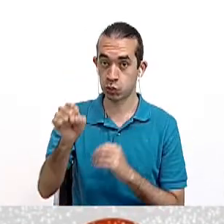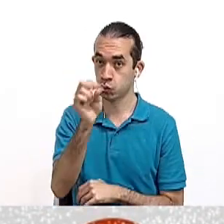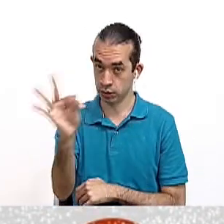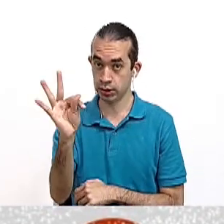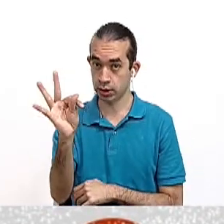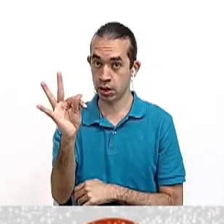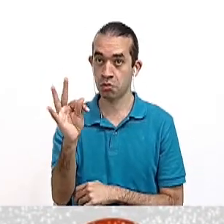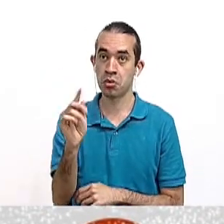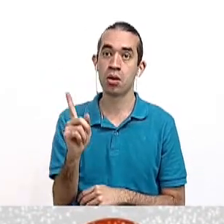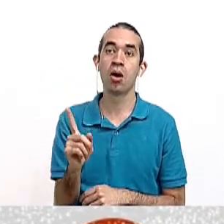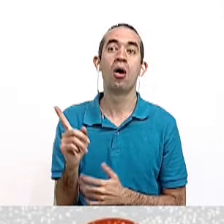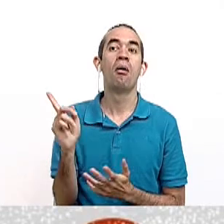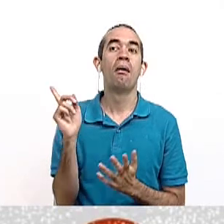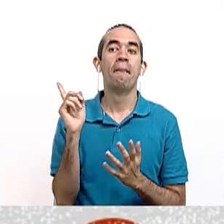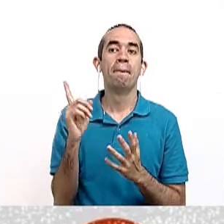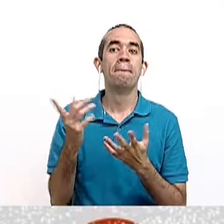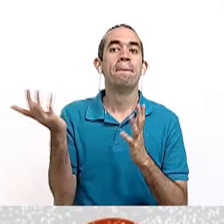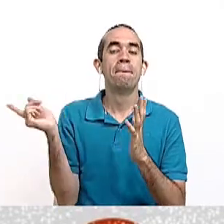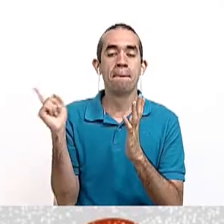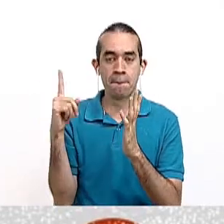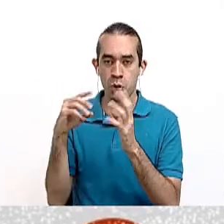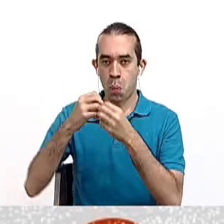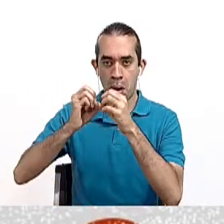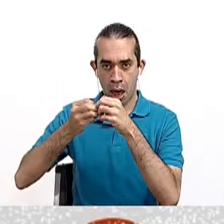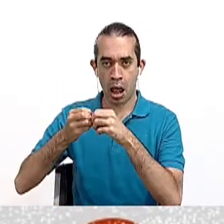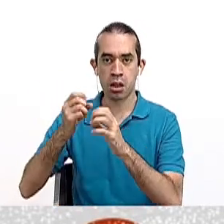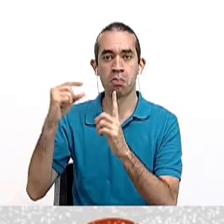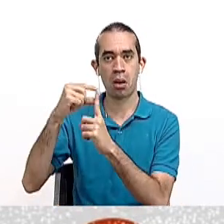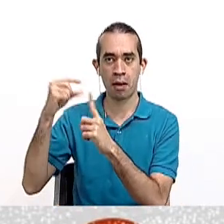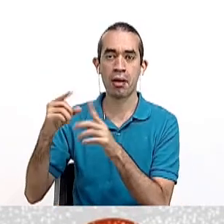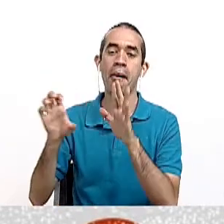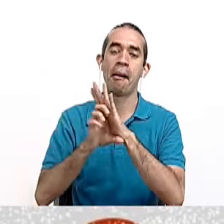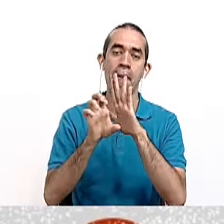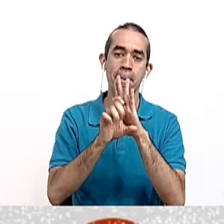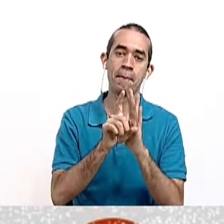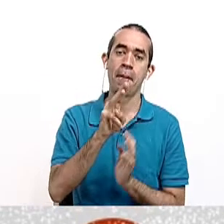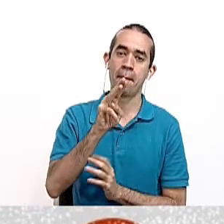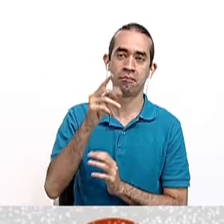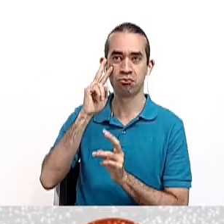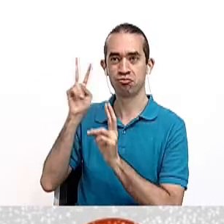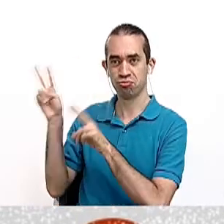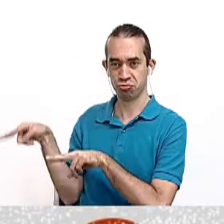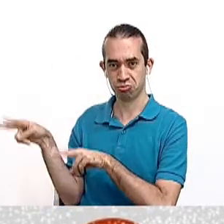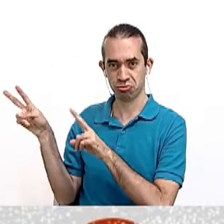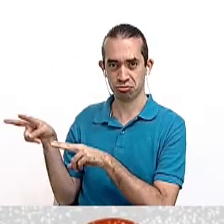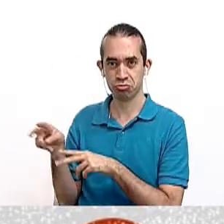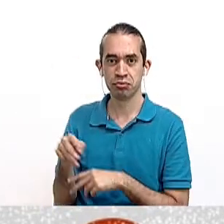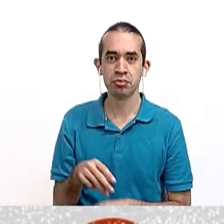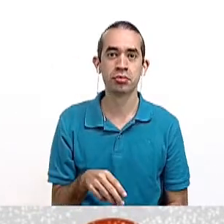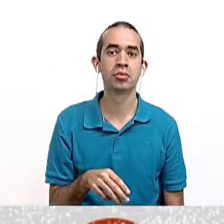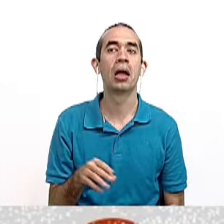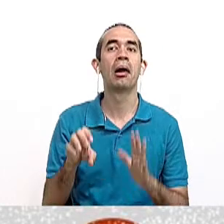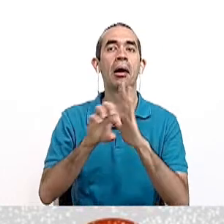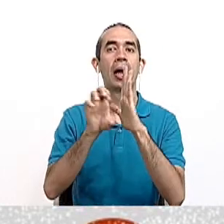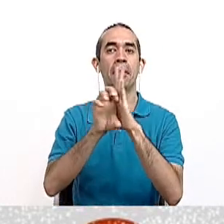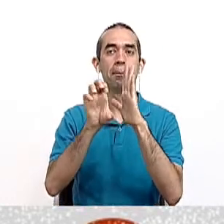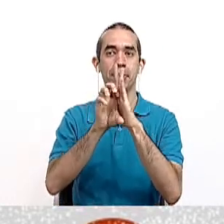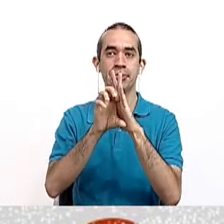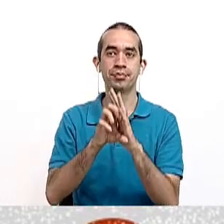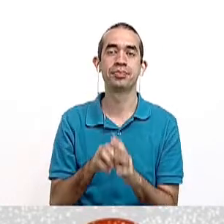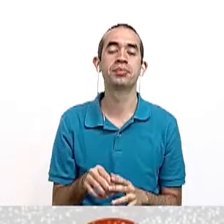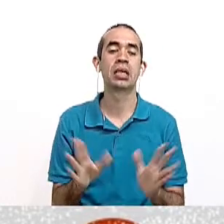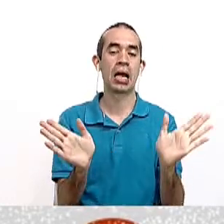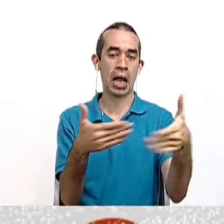de millar numeral se escriben en palabras como millardo, billón o millar. Ejemplo, la